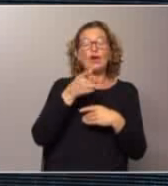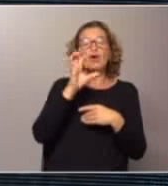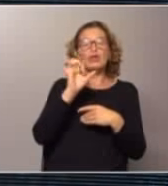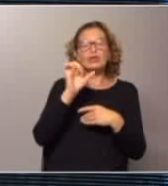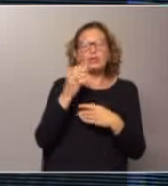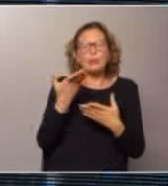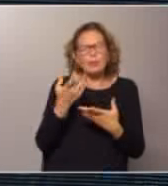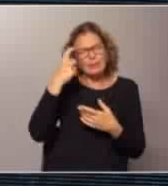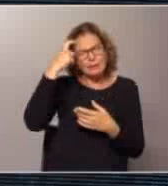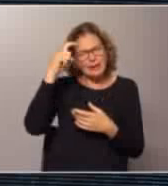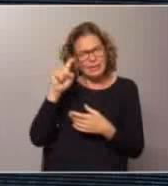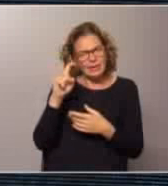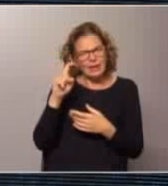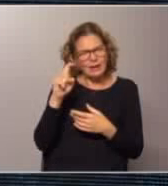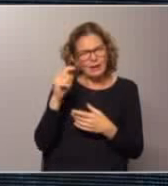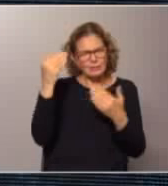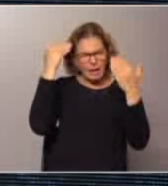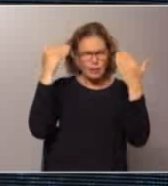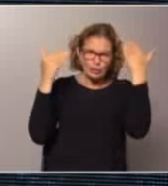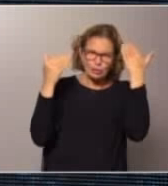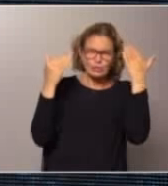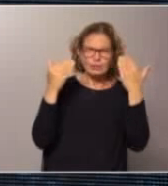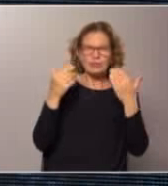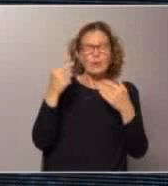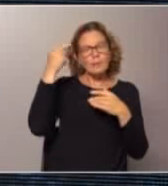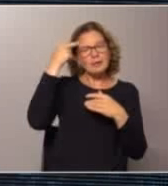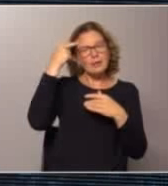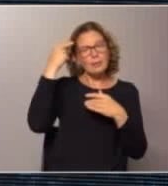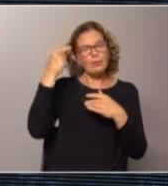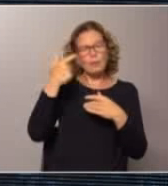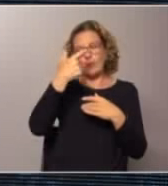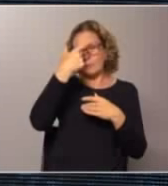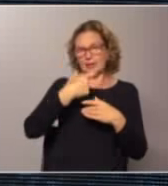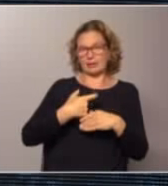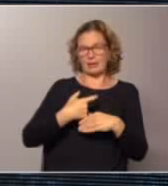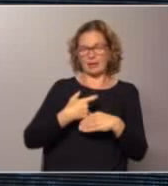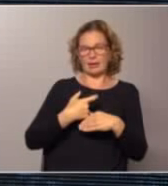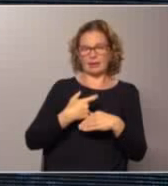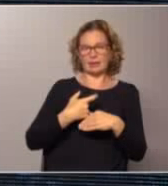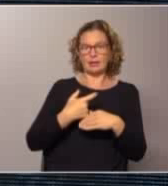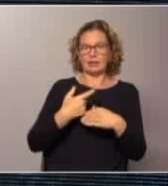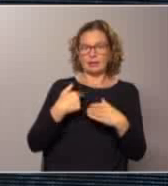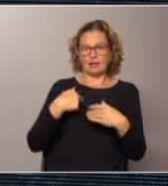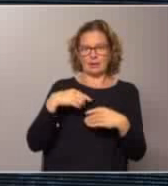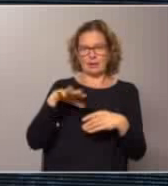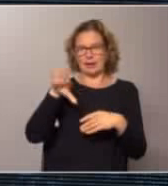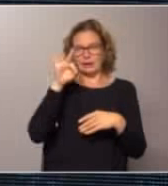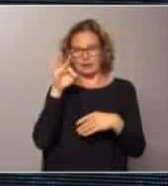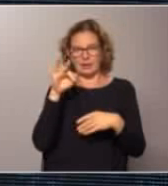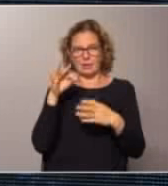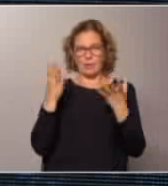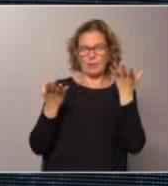idea el cerebro está en un lado del otro nos pensamos a nosotros mismos como seres racionales que tomamos decisiones